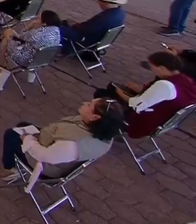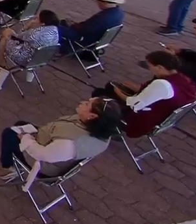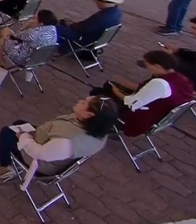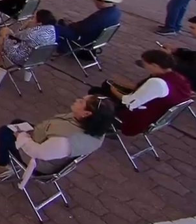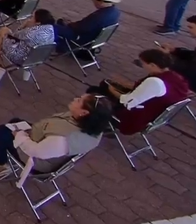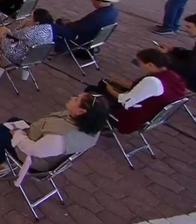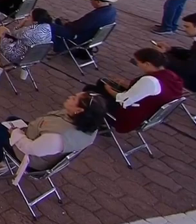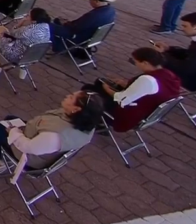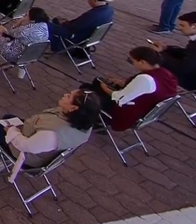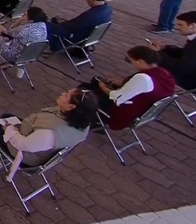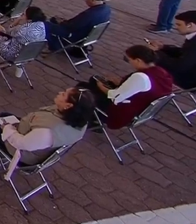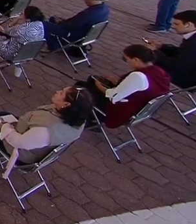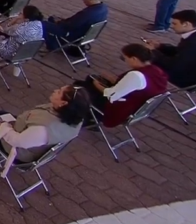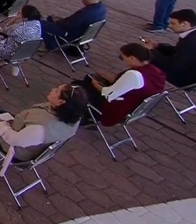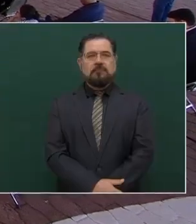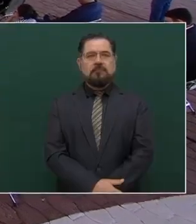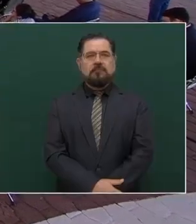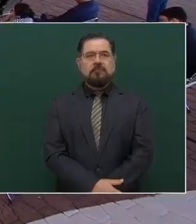interés